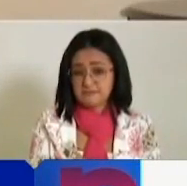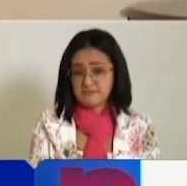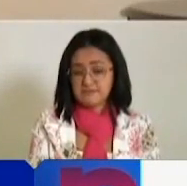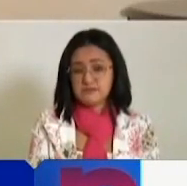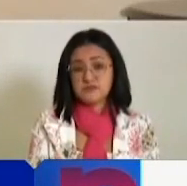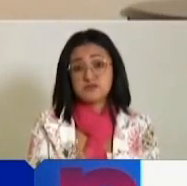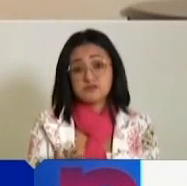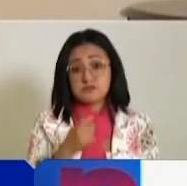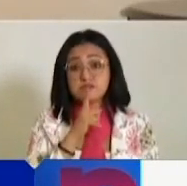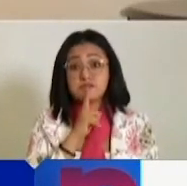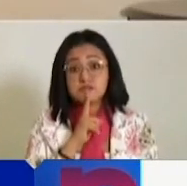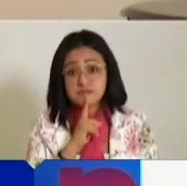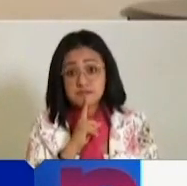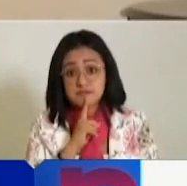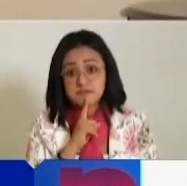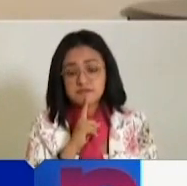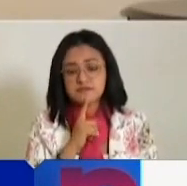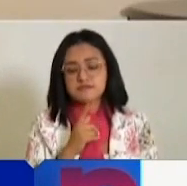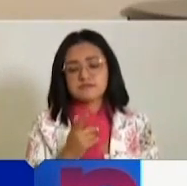que mintió,